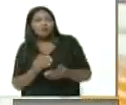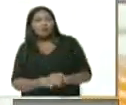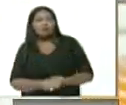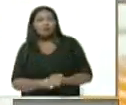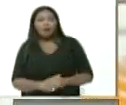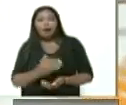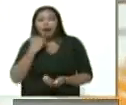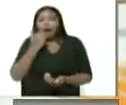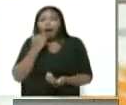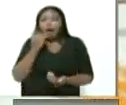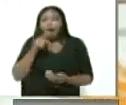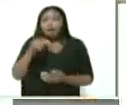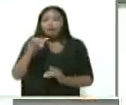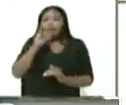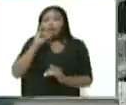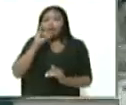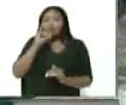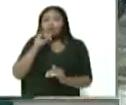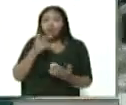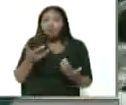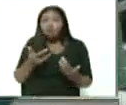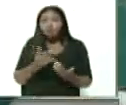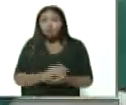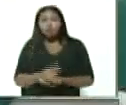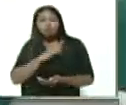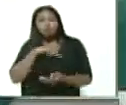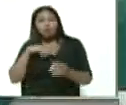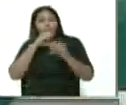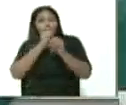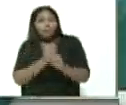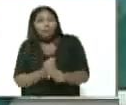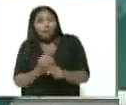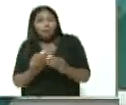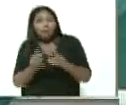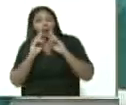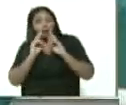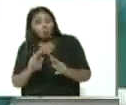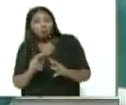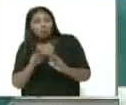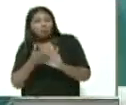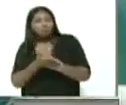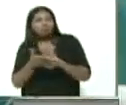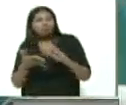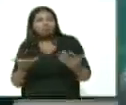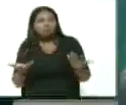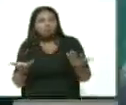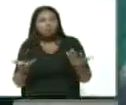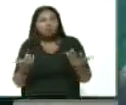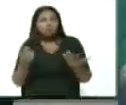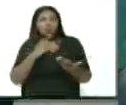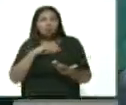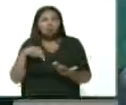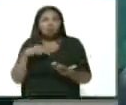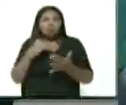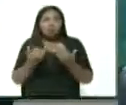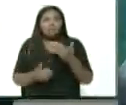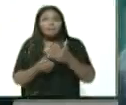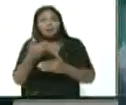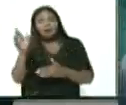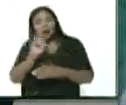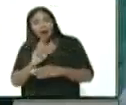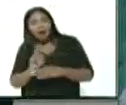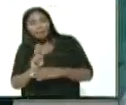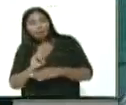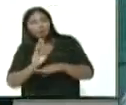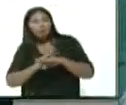tenemos esta información que esperamos que se den los resultados en el momento más rápido posible